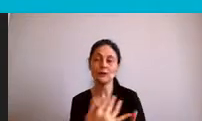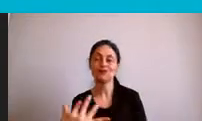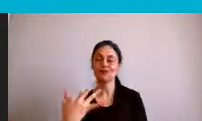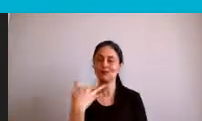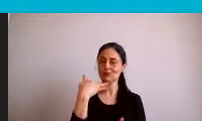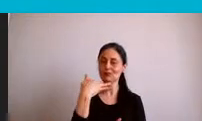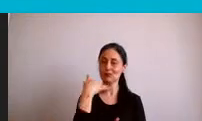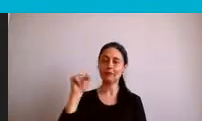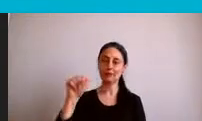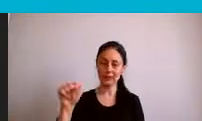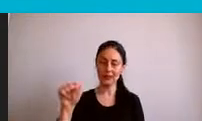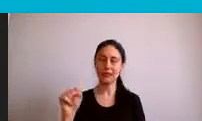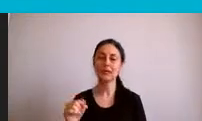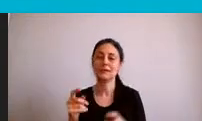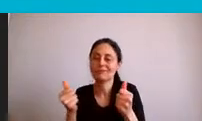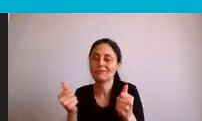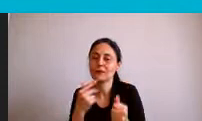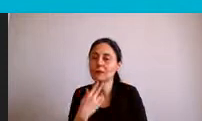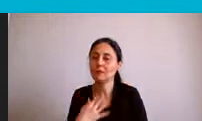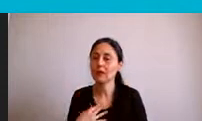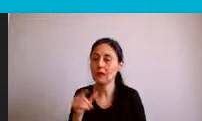Y para todos esos casos hay que tener